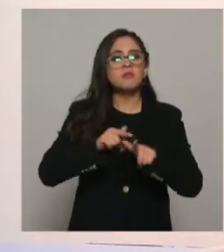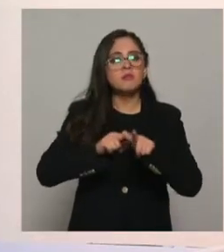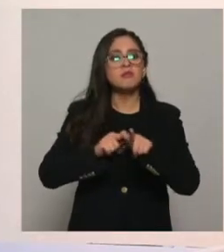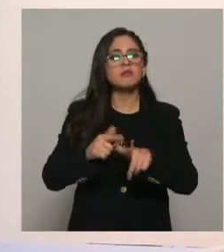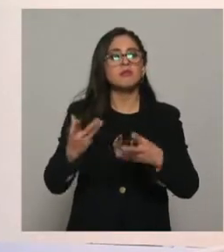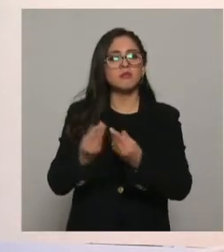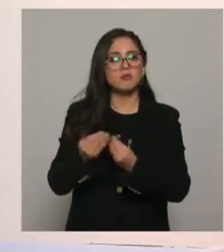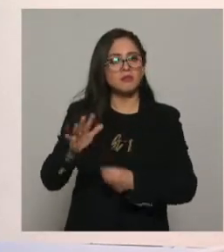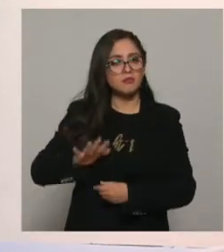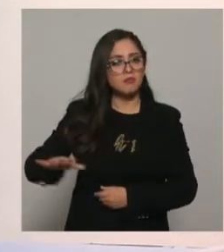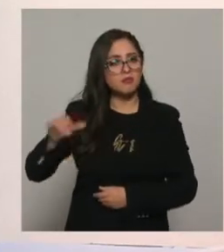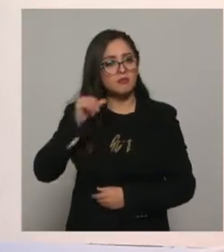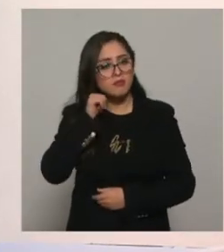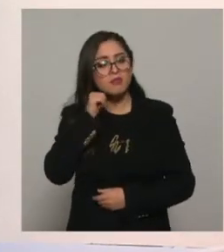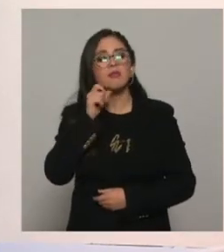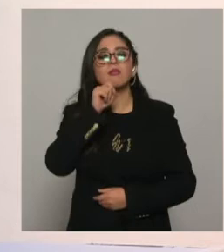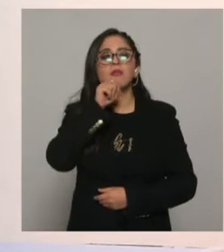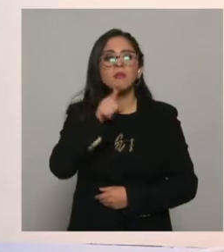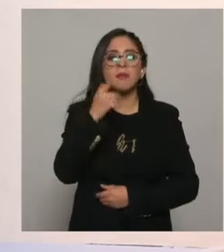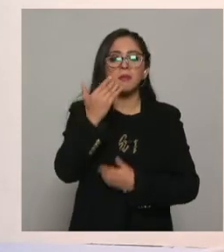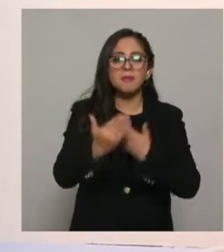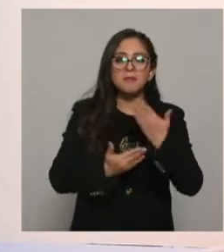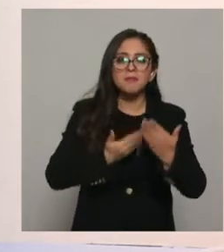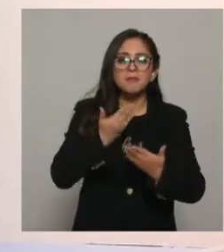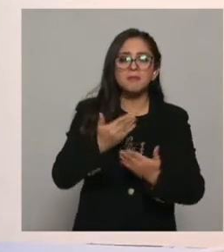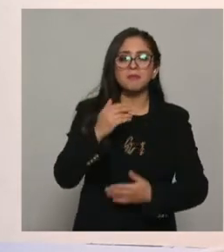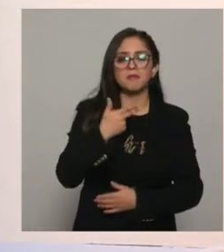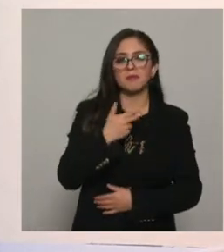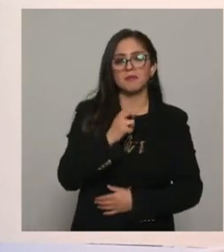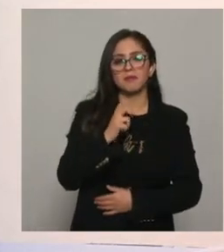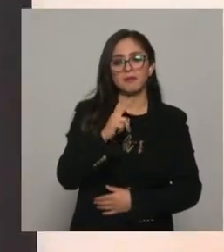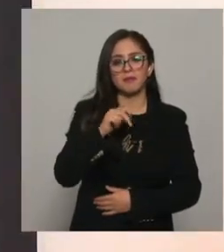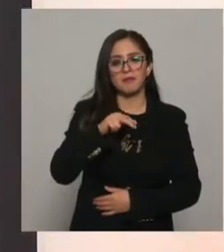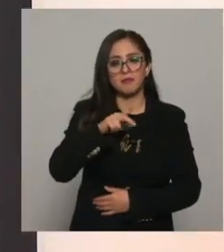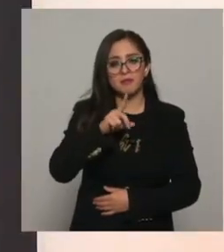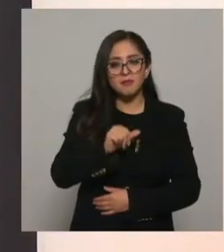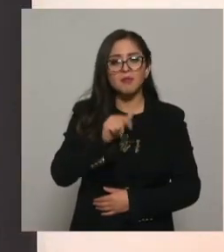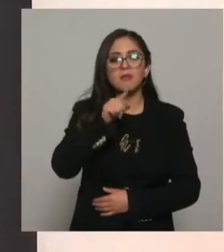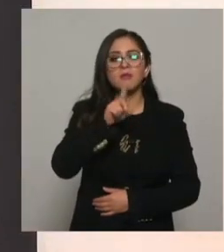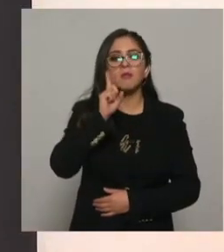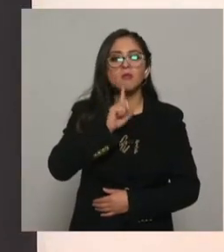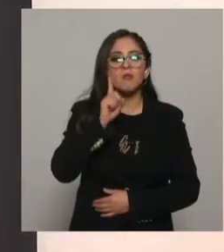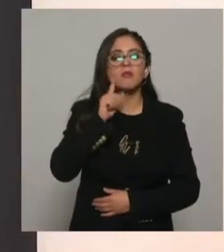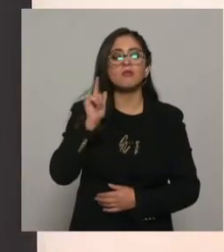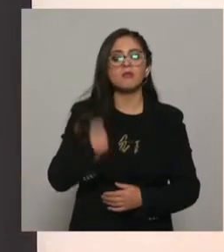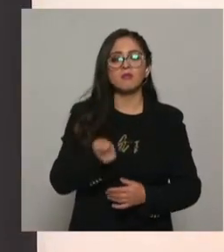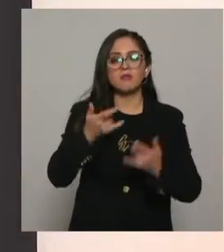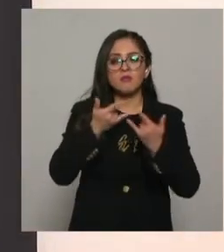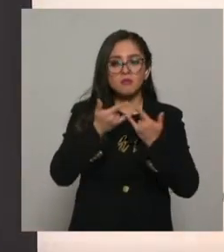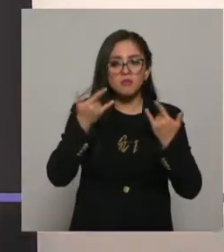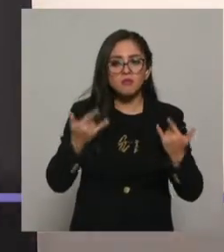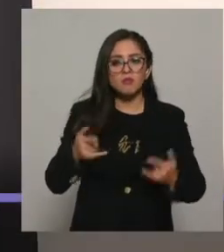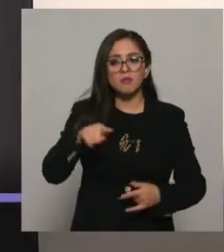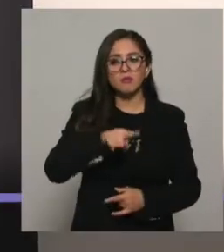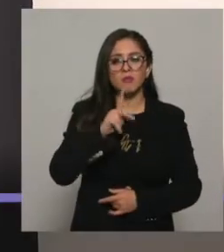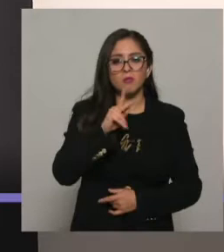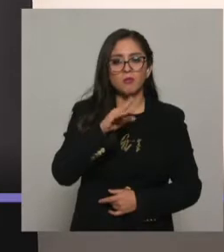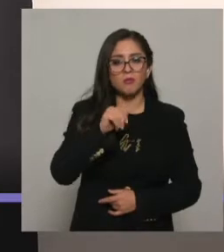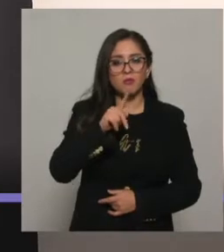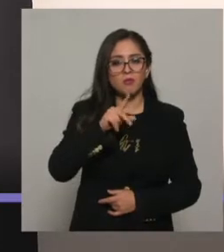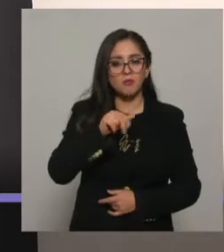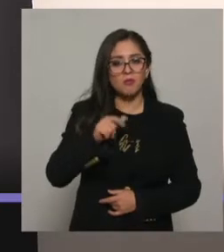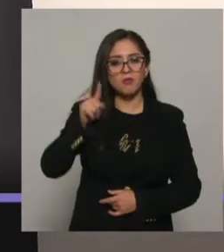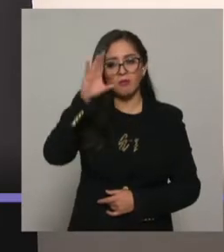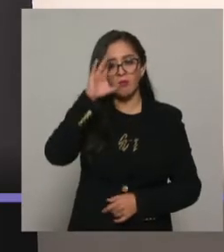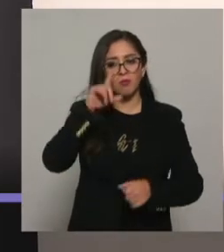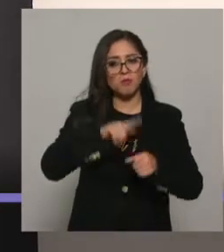da muchísimo gusto también presentar en esta mesa a Erlinda García. Ella es historiadora y promotora cultural de la alcaldía Xochimilco.